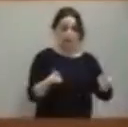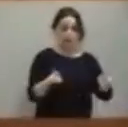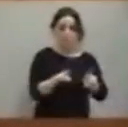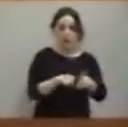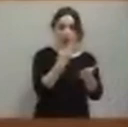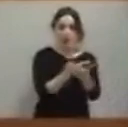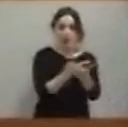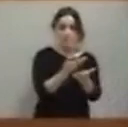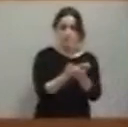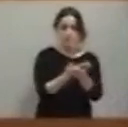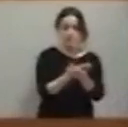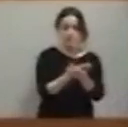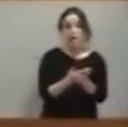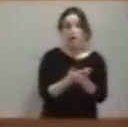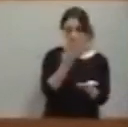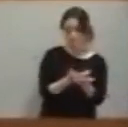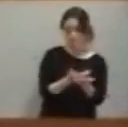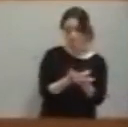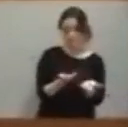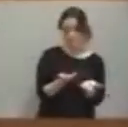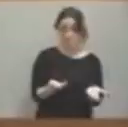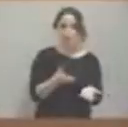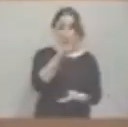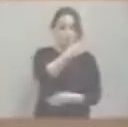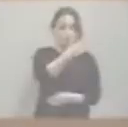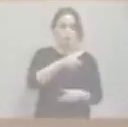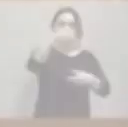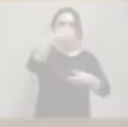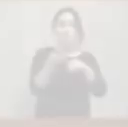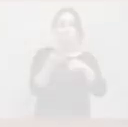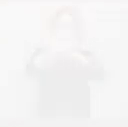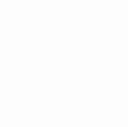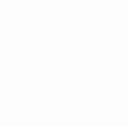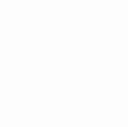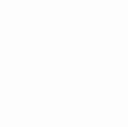transaccional, contará la moción con el voto favorable de nuestro grupo. Muchas gracias.